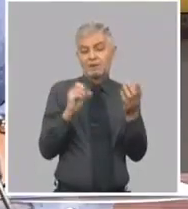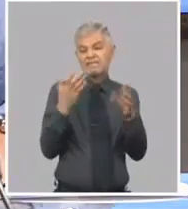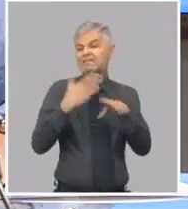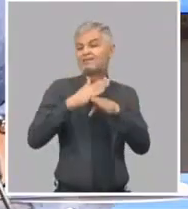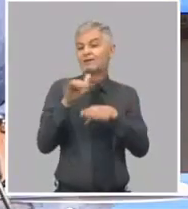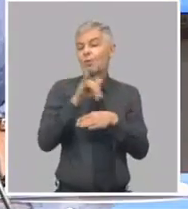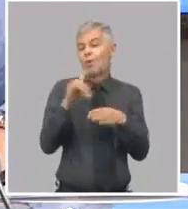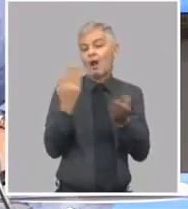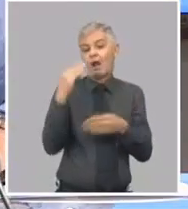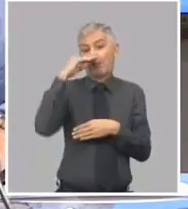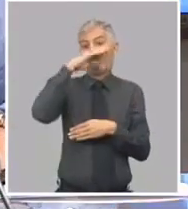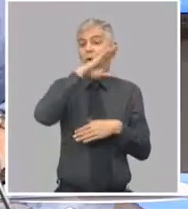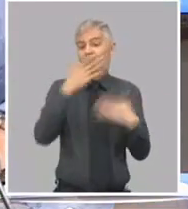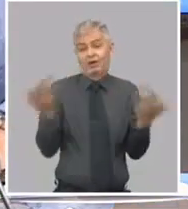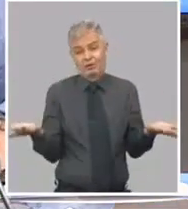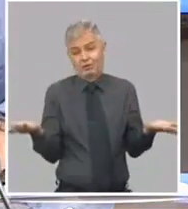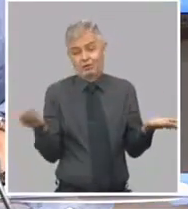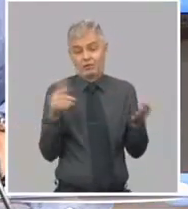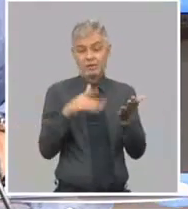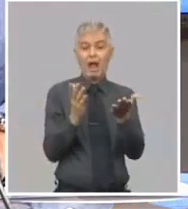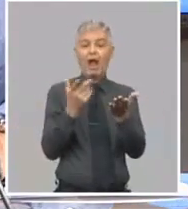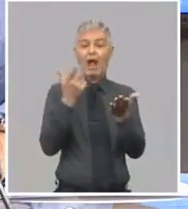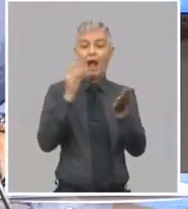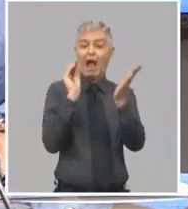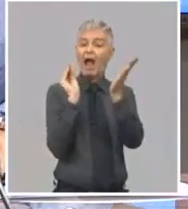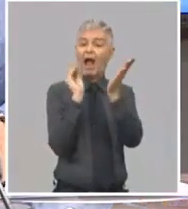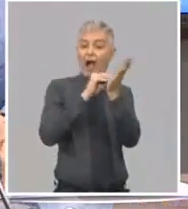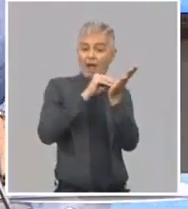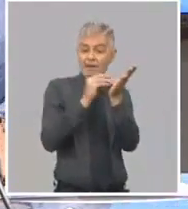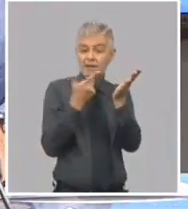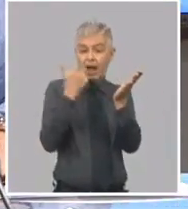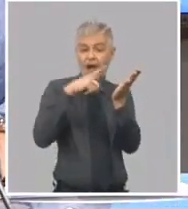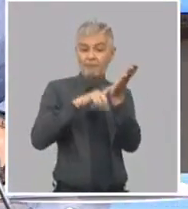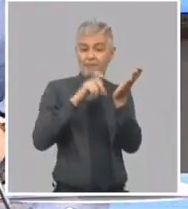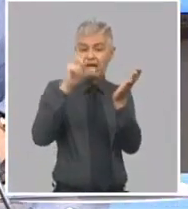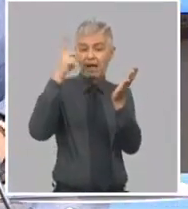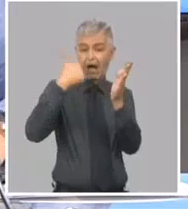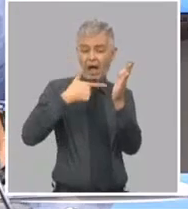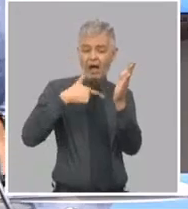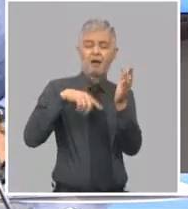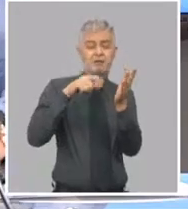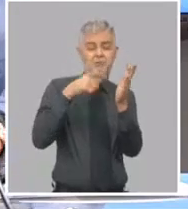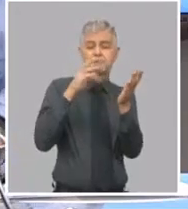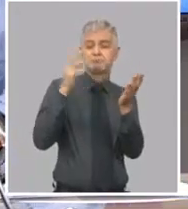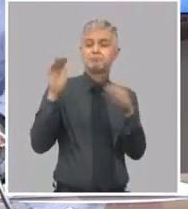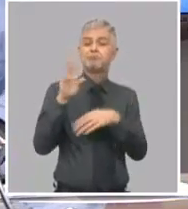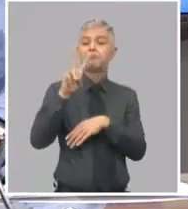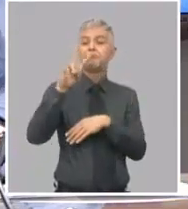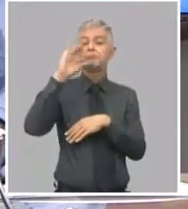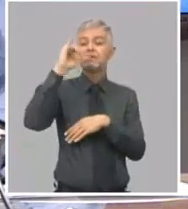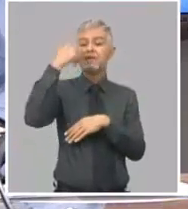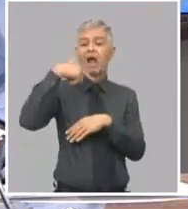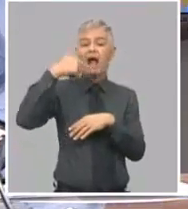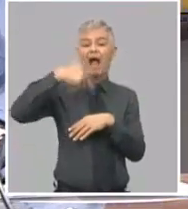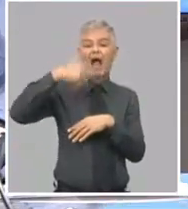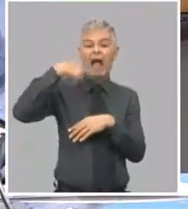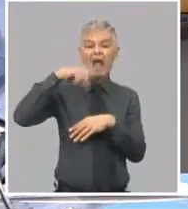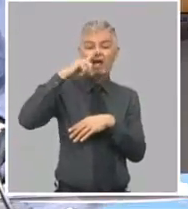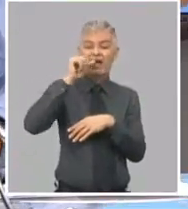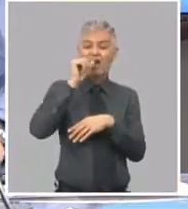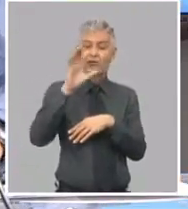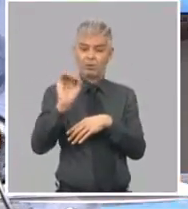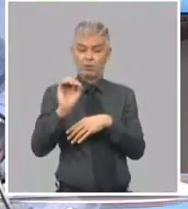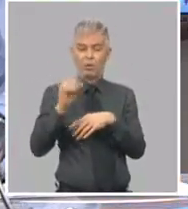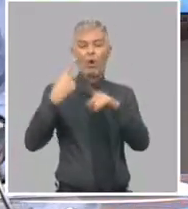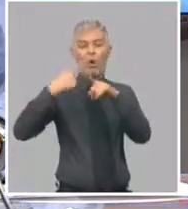a propósito randy de material la beca viajando a aclarar porque también en la red en estos días ha salido dudas de personas que han descargado una aplicación que se